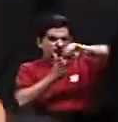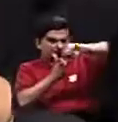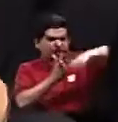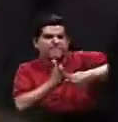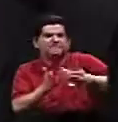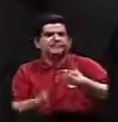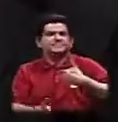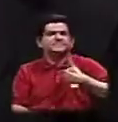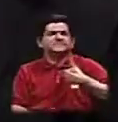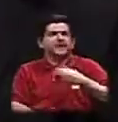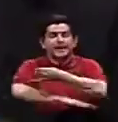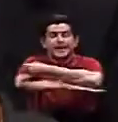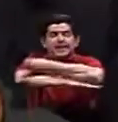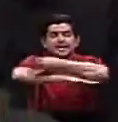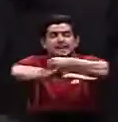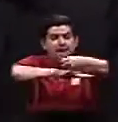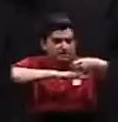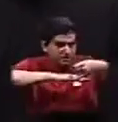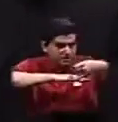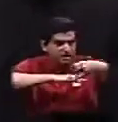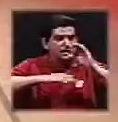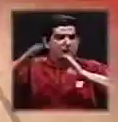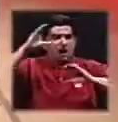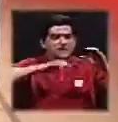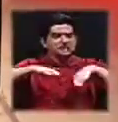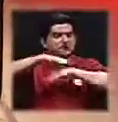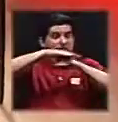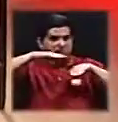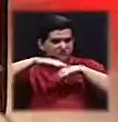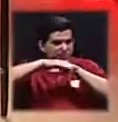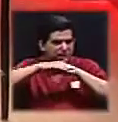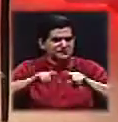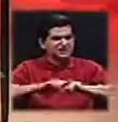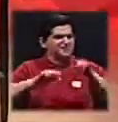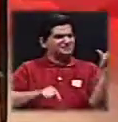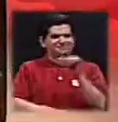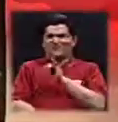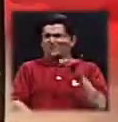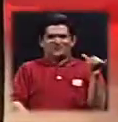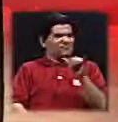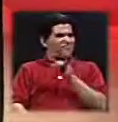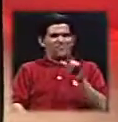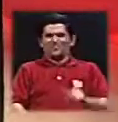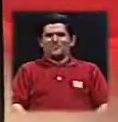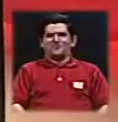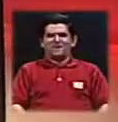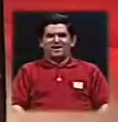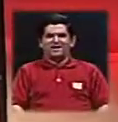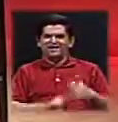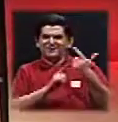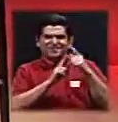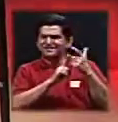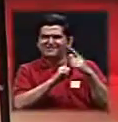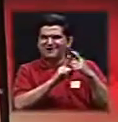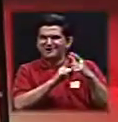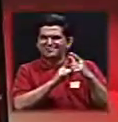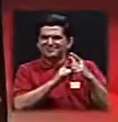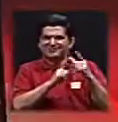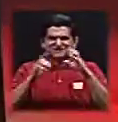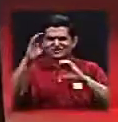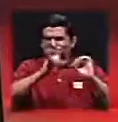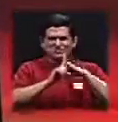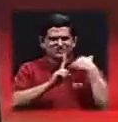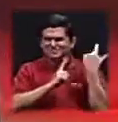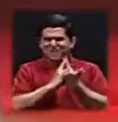en ingenierías, ciencias básicas, pero no tanto así para letras, ciencias